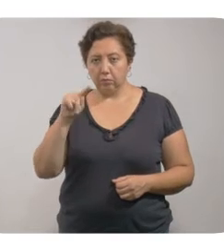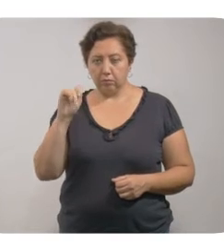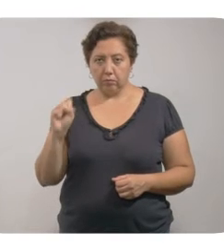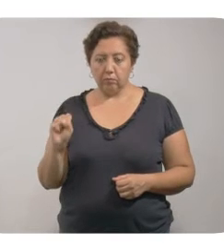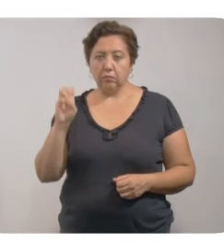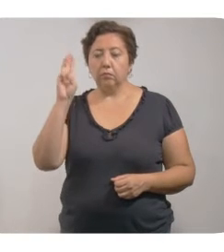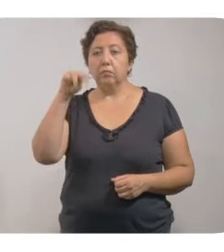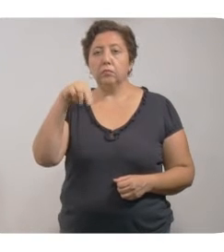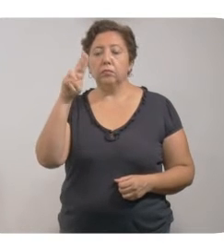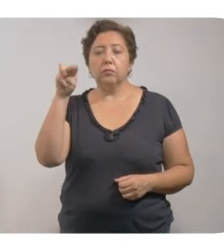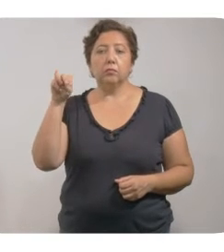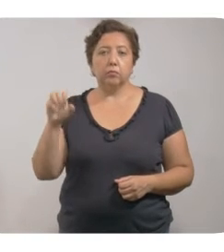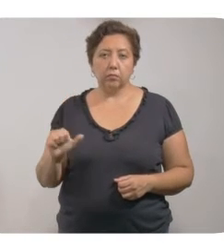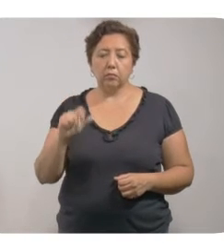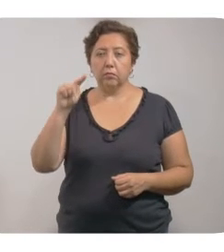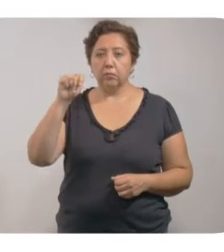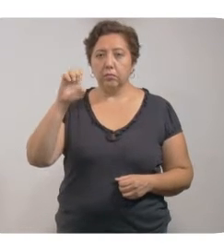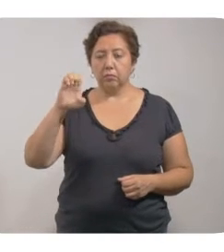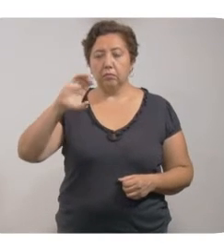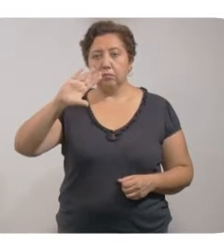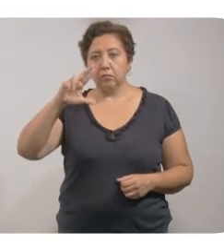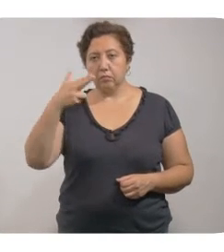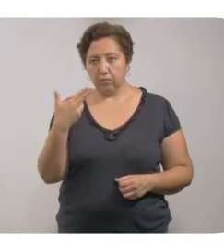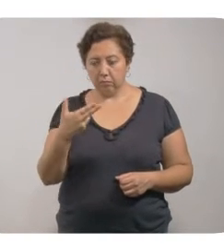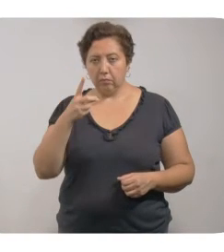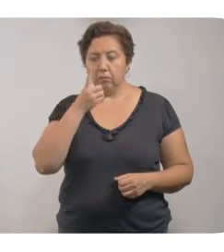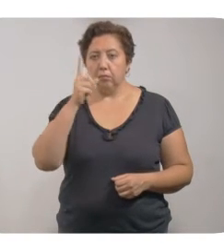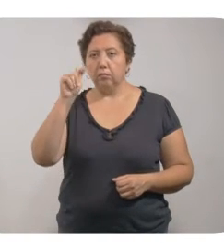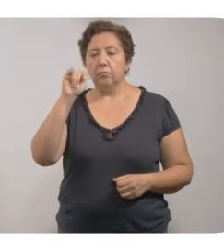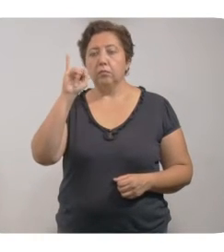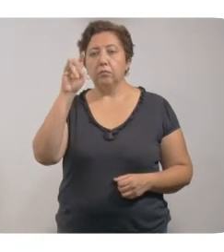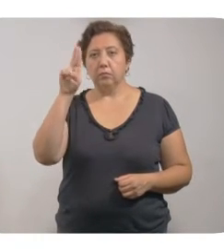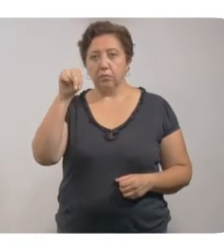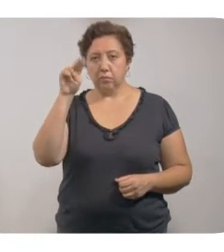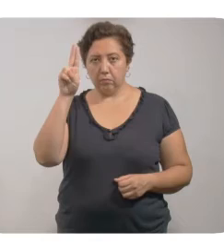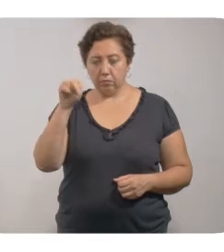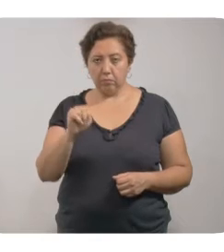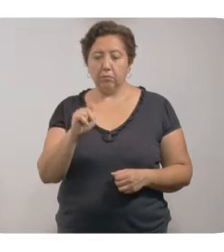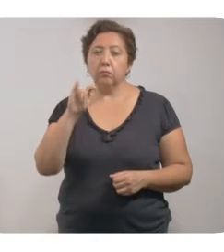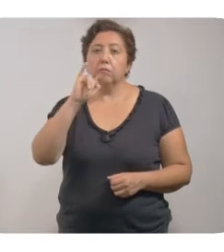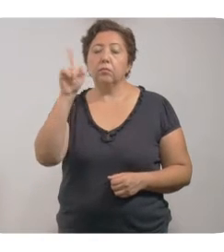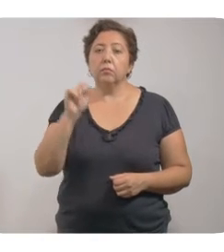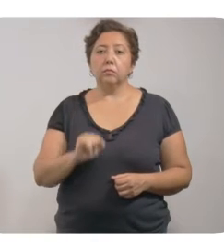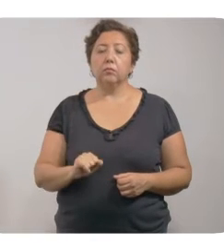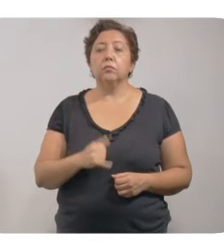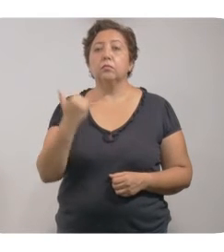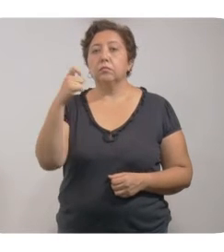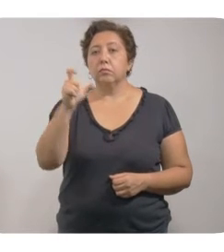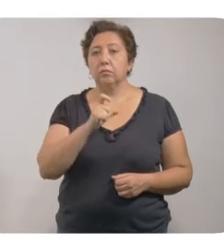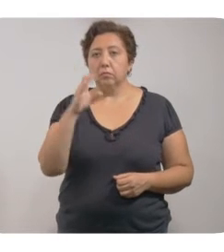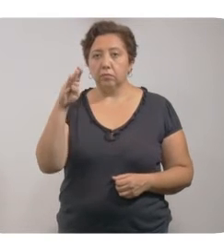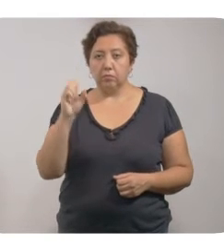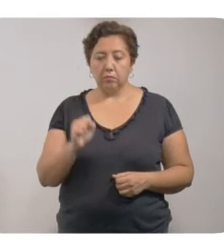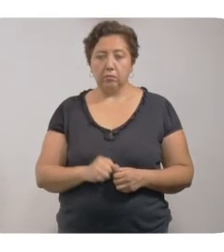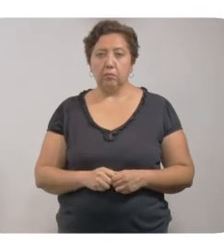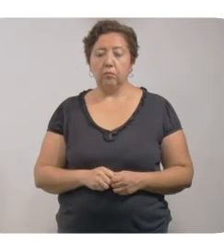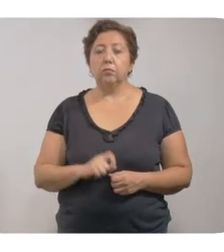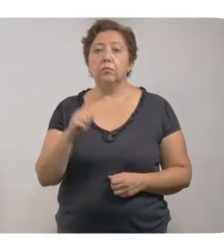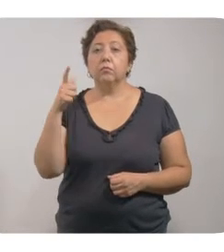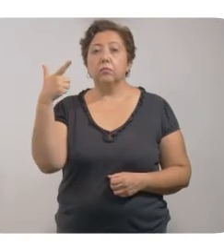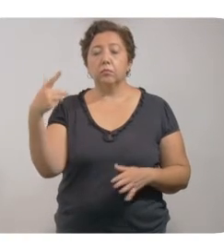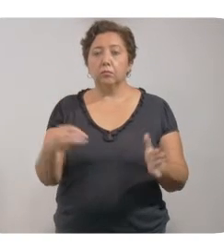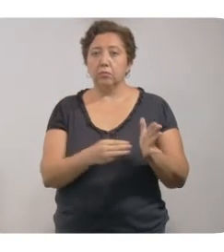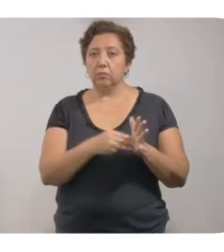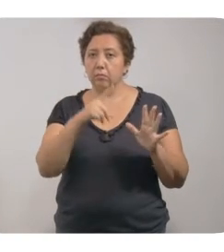muna eskaf t co tekal de venegas en un disco com tizimín y yaxcabá en total ya son